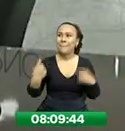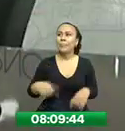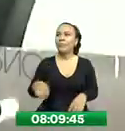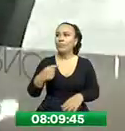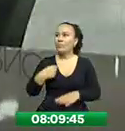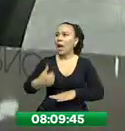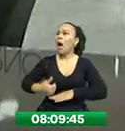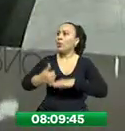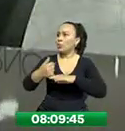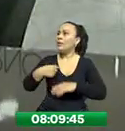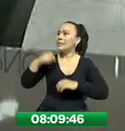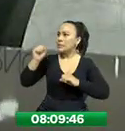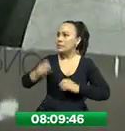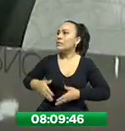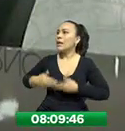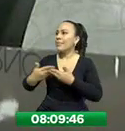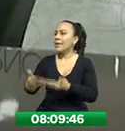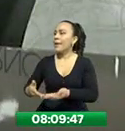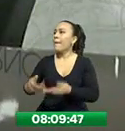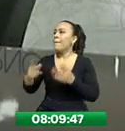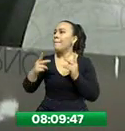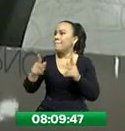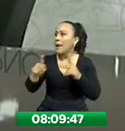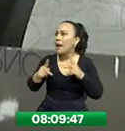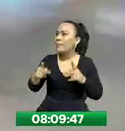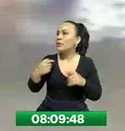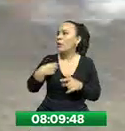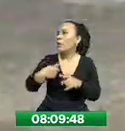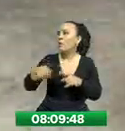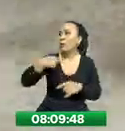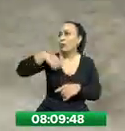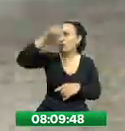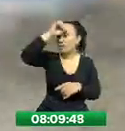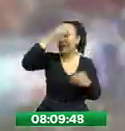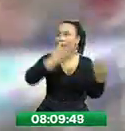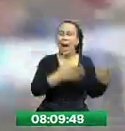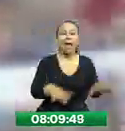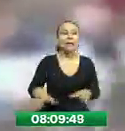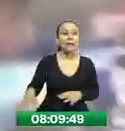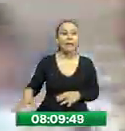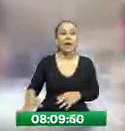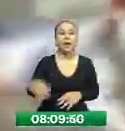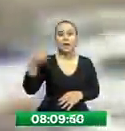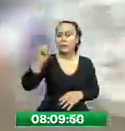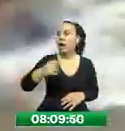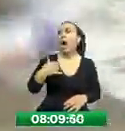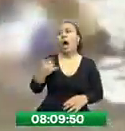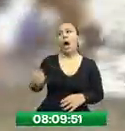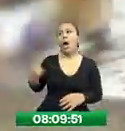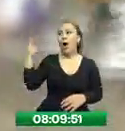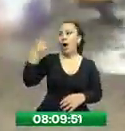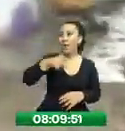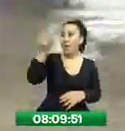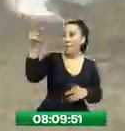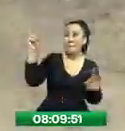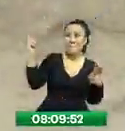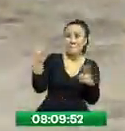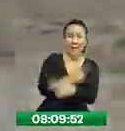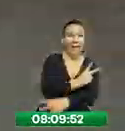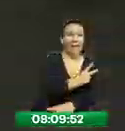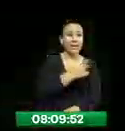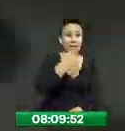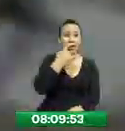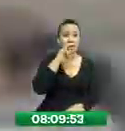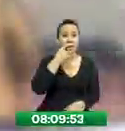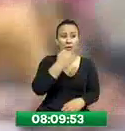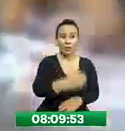permiso, no sabemos qué actividades realizan dentro de ese permiso. Entonces sí exigimos a eso de que esos eventos no se los vuelva a